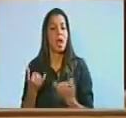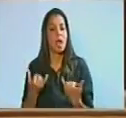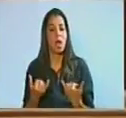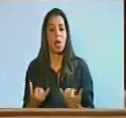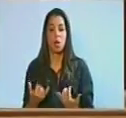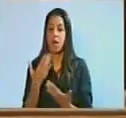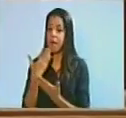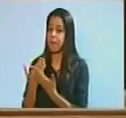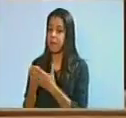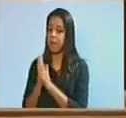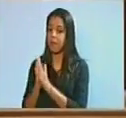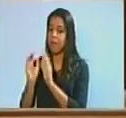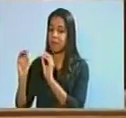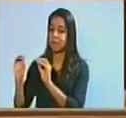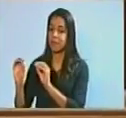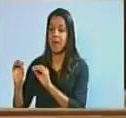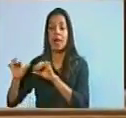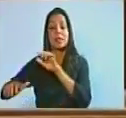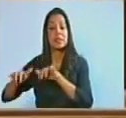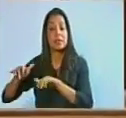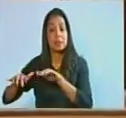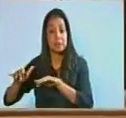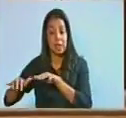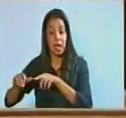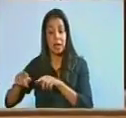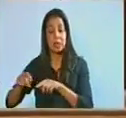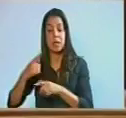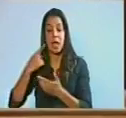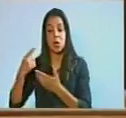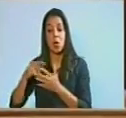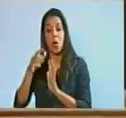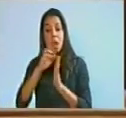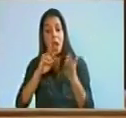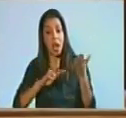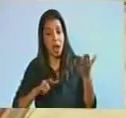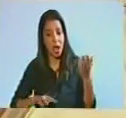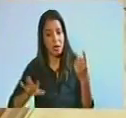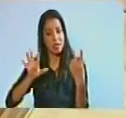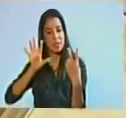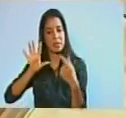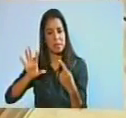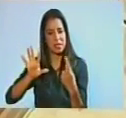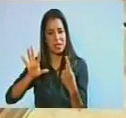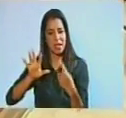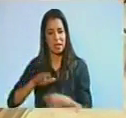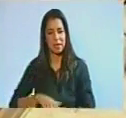pedirle al ciudadano secretario que dé lectura de los primeros 6 artículos.